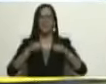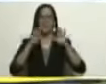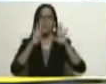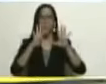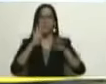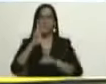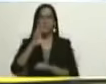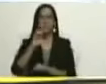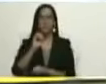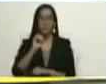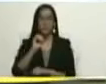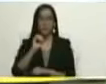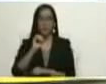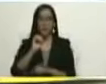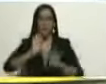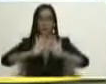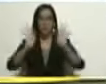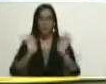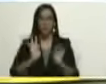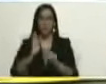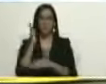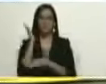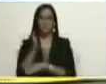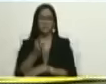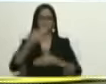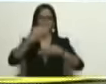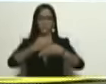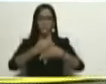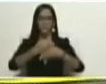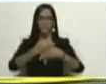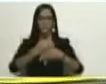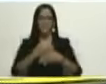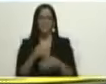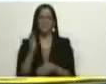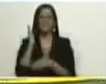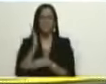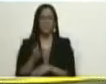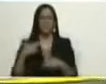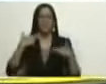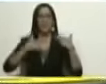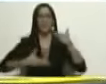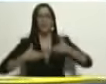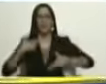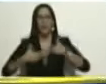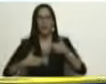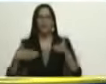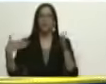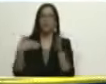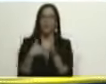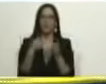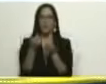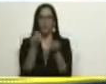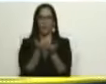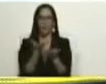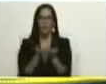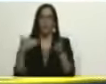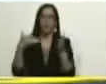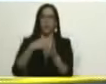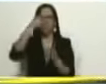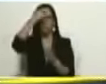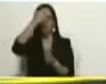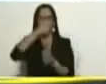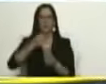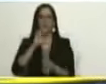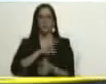930 medidas coercitivas unilaterales, sanciones criminales contra la economía, contra el pueblo y contra la